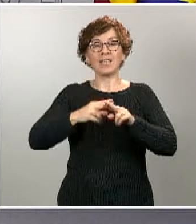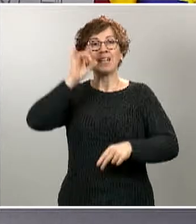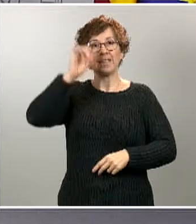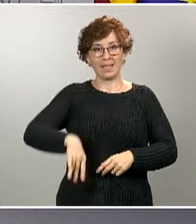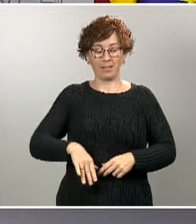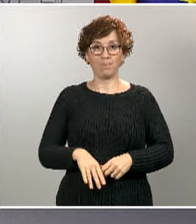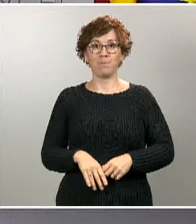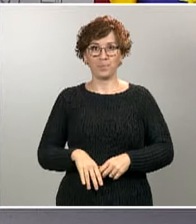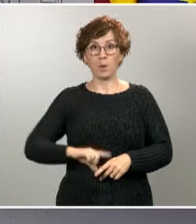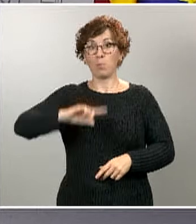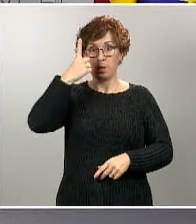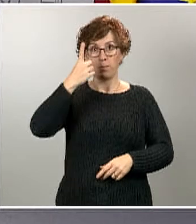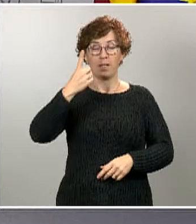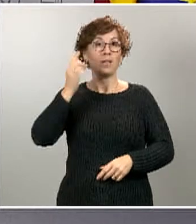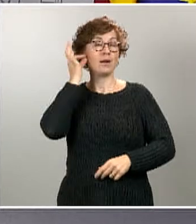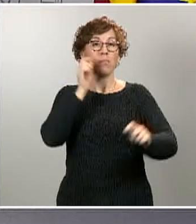la periodista de La Sexta. Adelante.